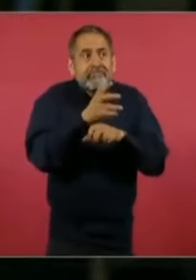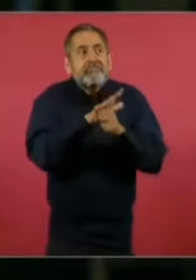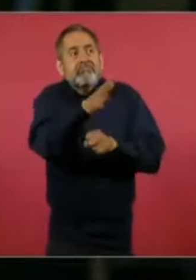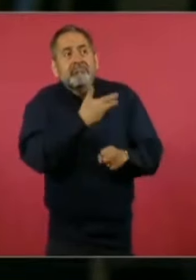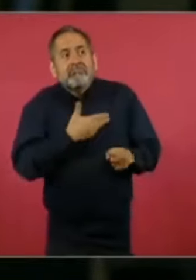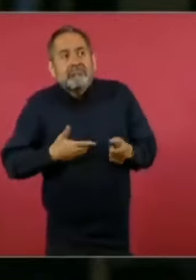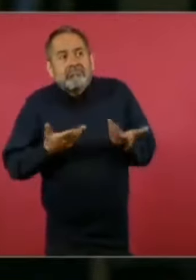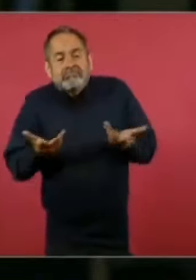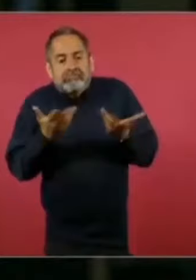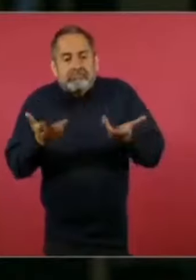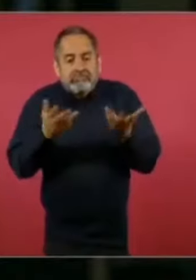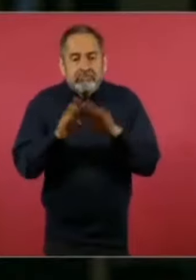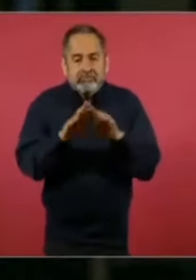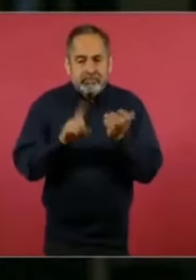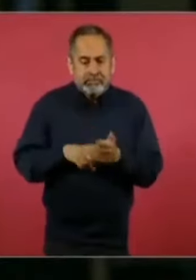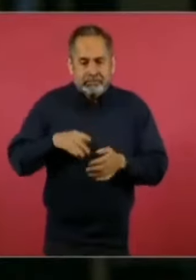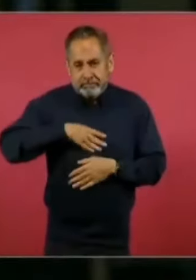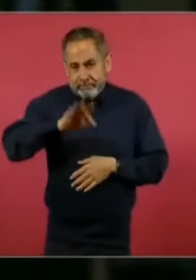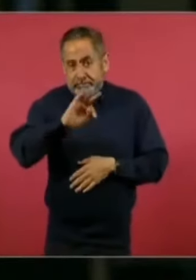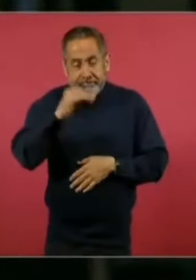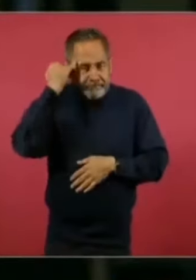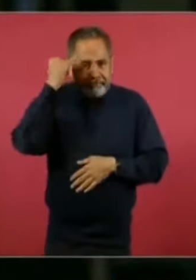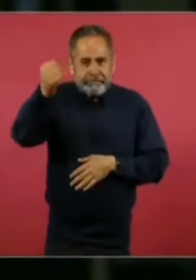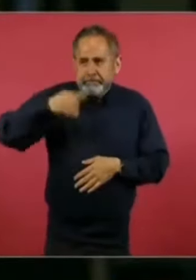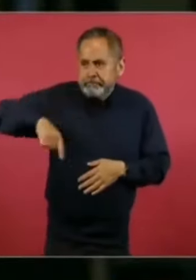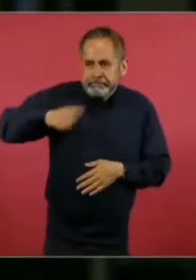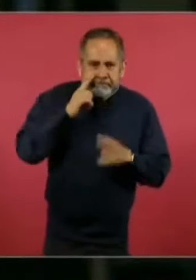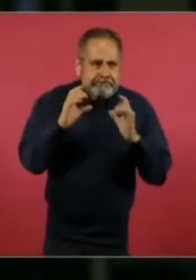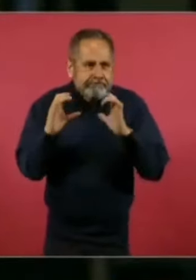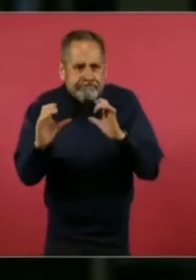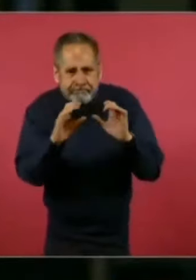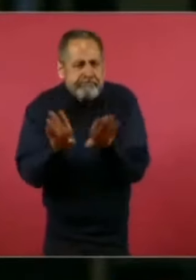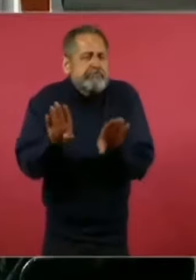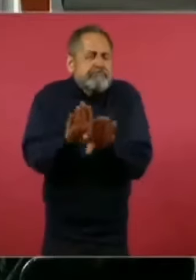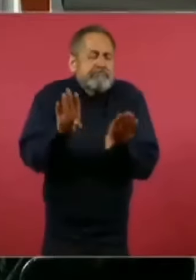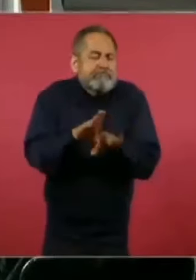atentos, cómo estar muy al alba ante esa situación, presidente? Bueno.